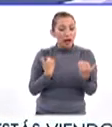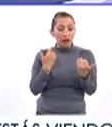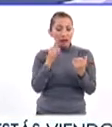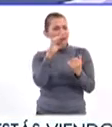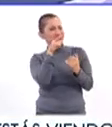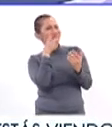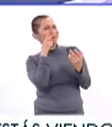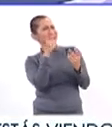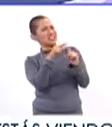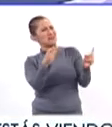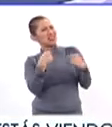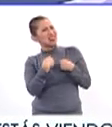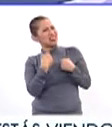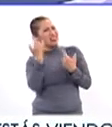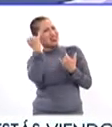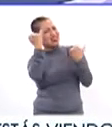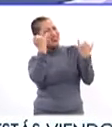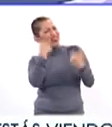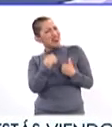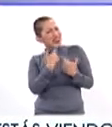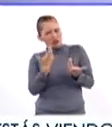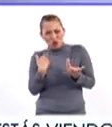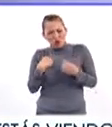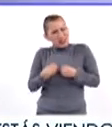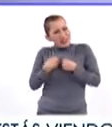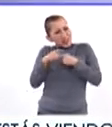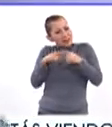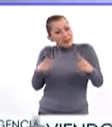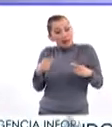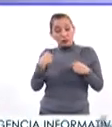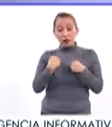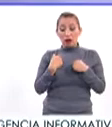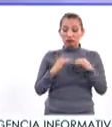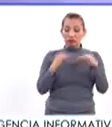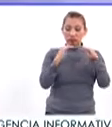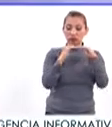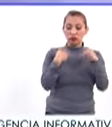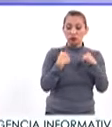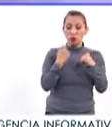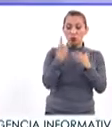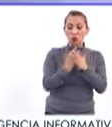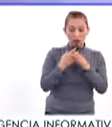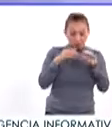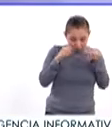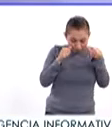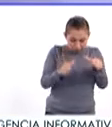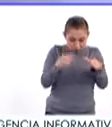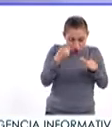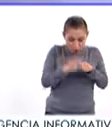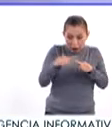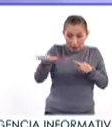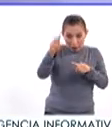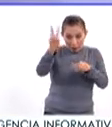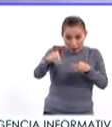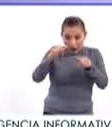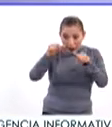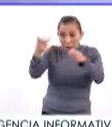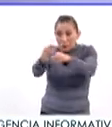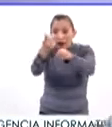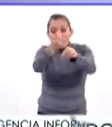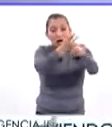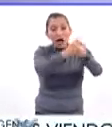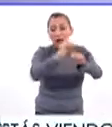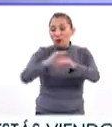estos beneficios porque justamente la política fue trazada desde el nivel central a tener una realidad central y no una realidad de la sierra,